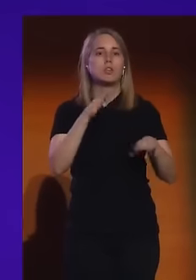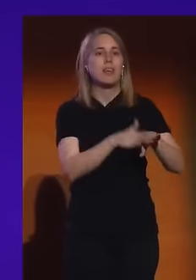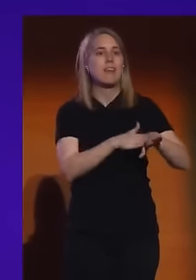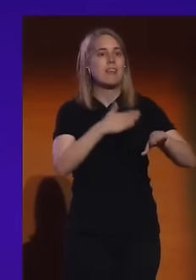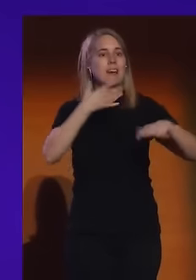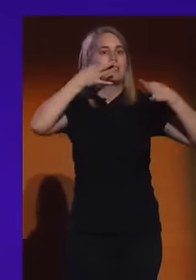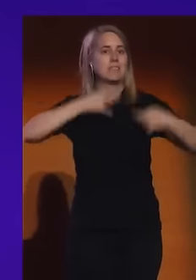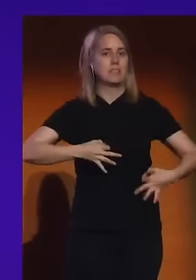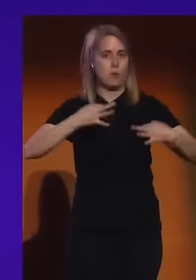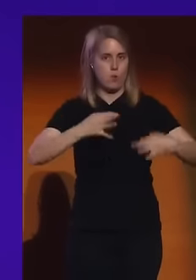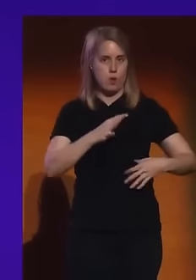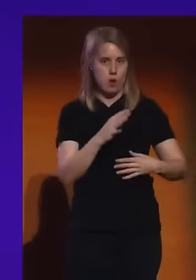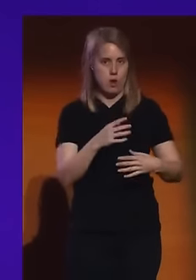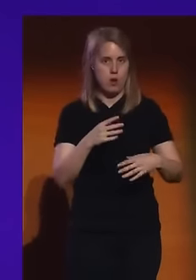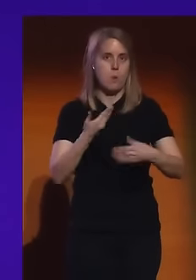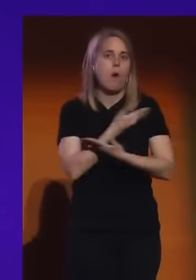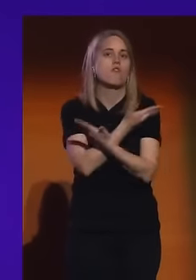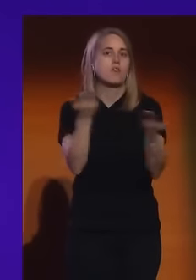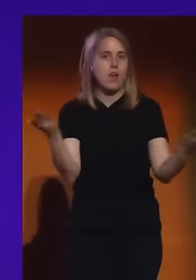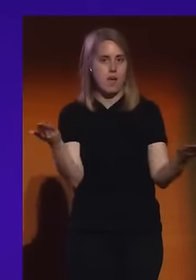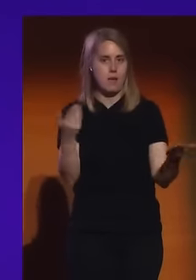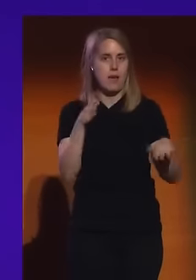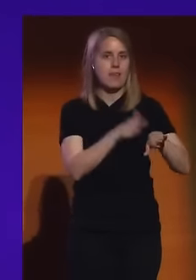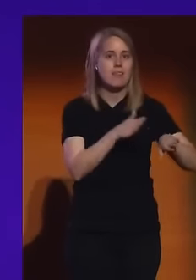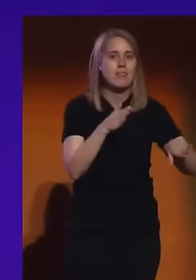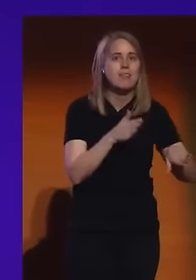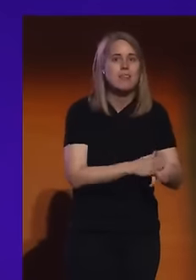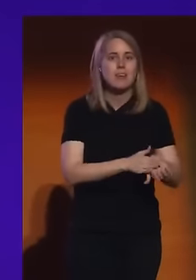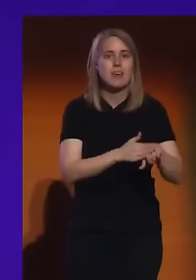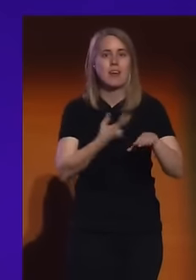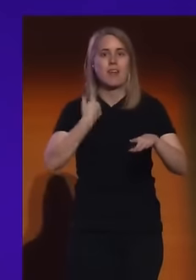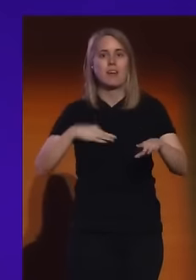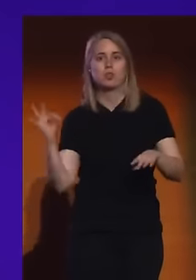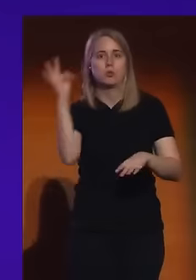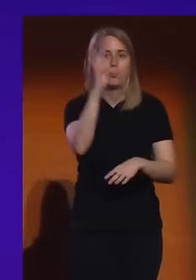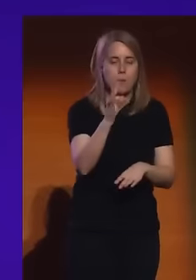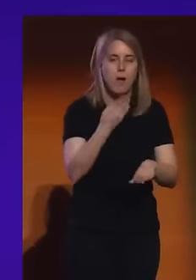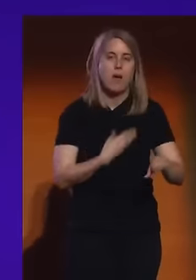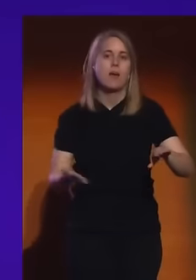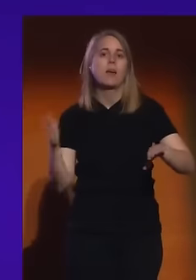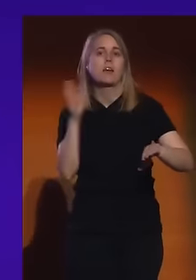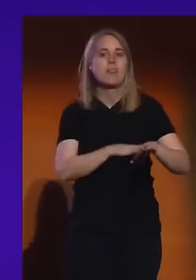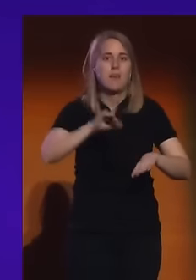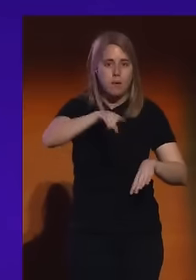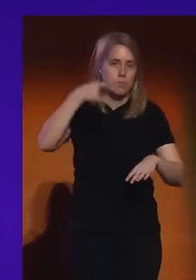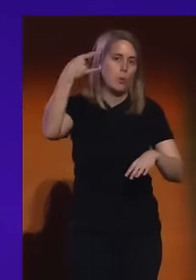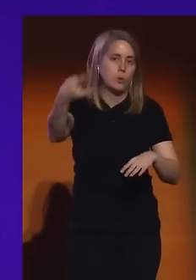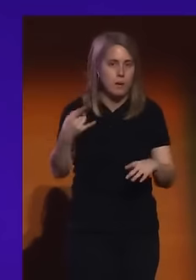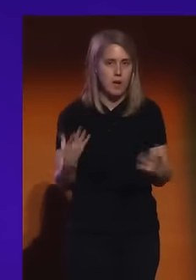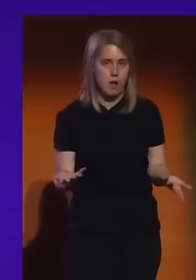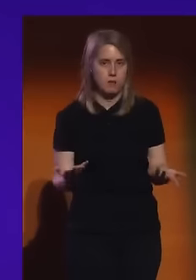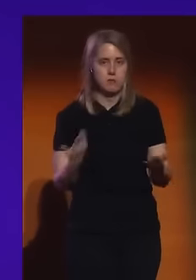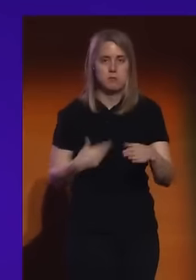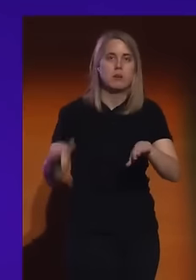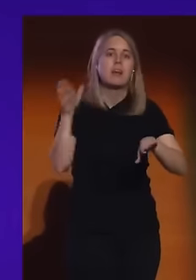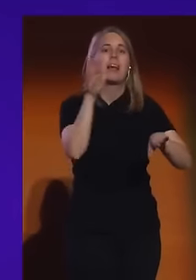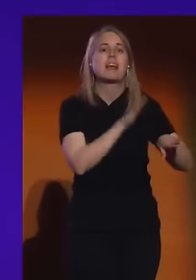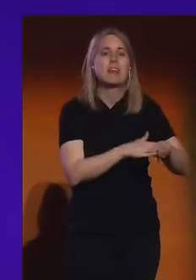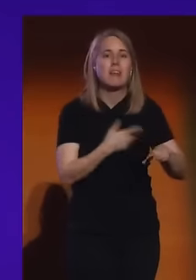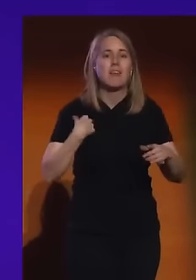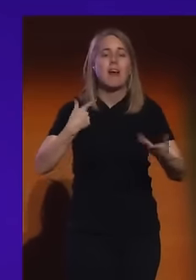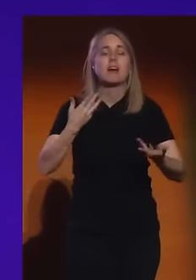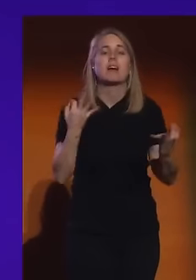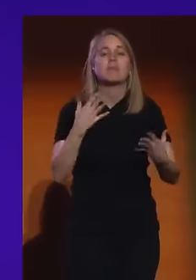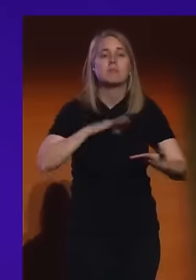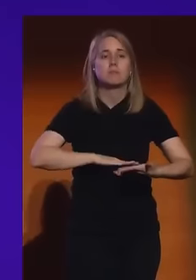segura una izquierda fiable una izquierda que suma una izquierda que multiplica una izquierda que es